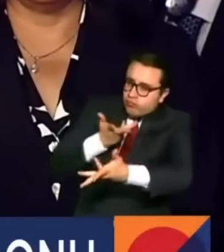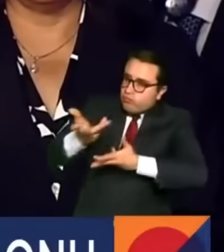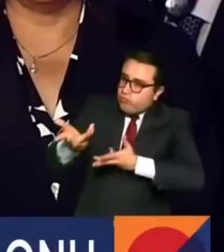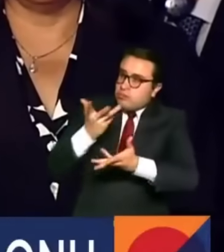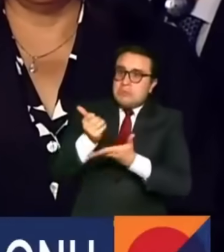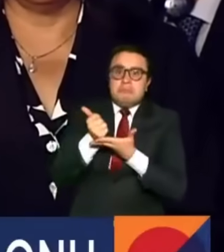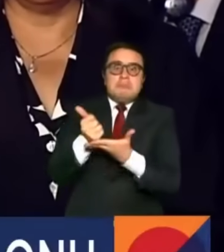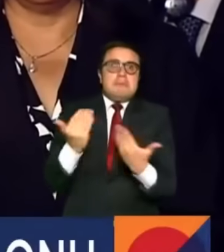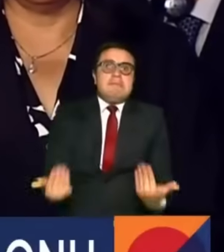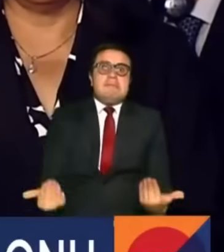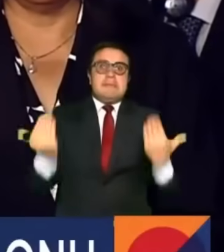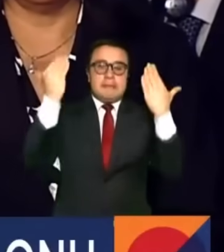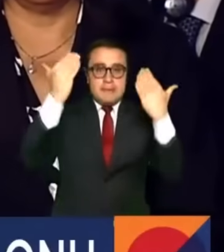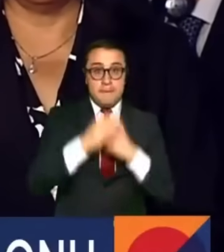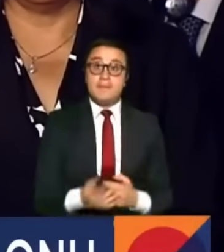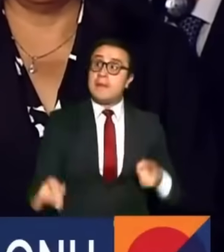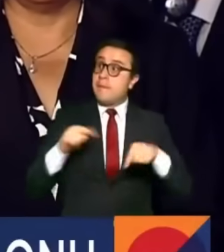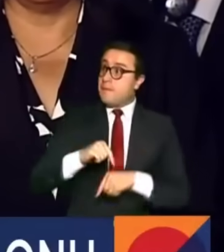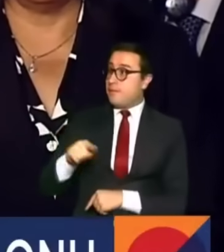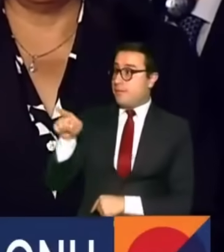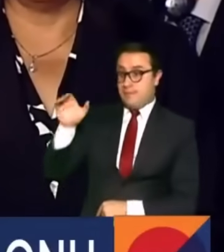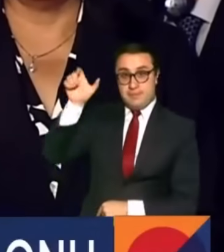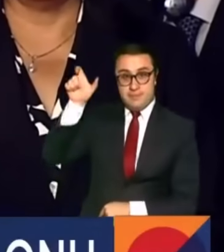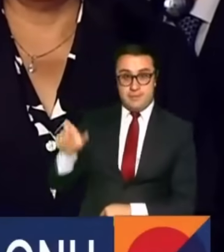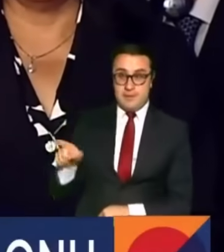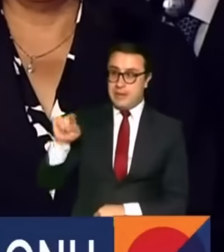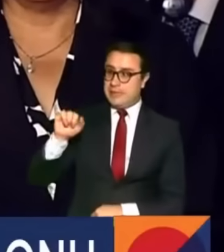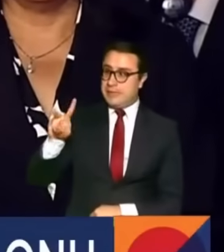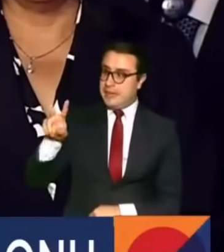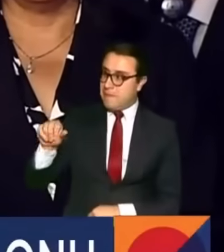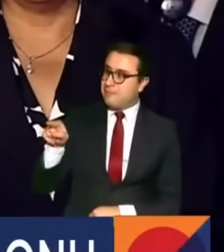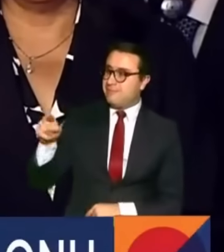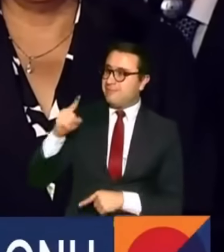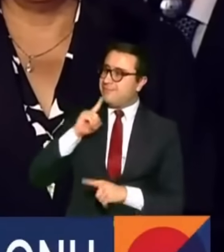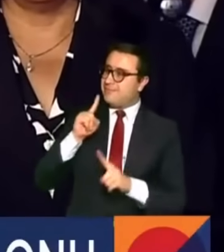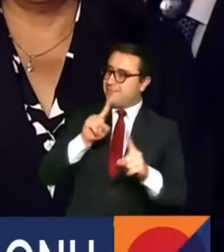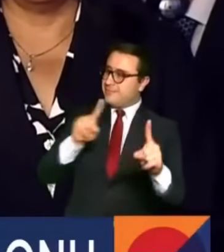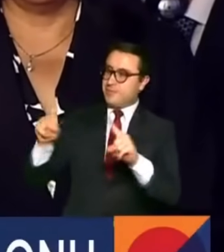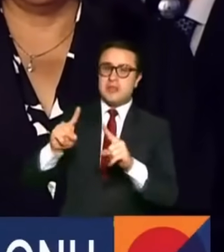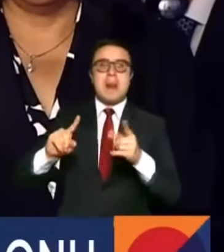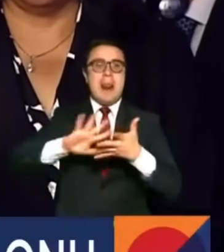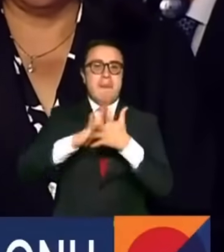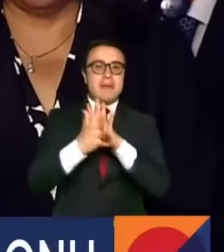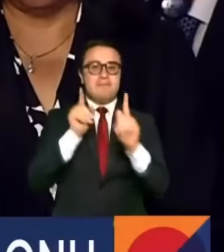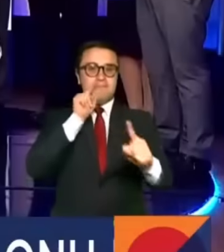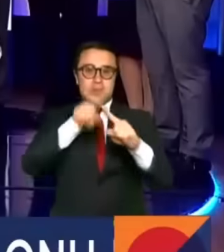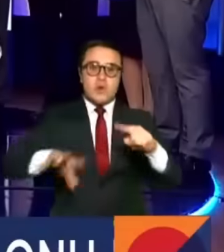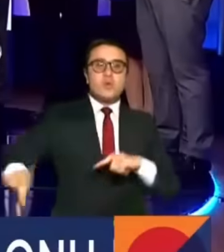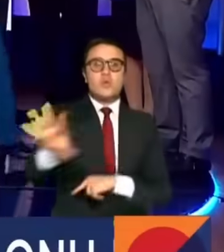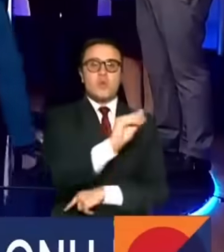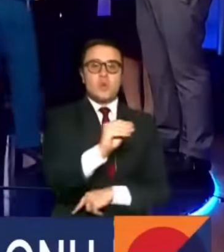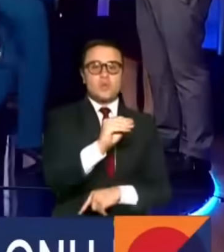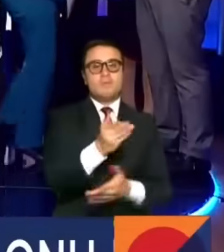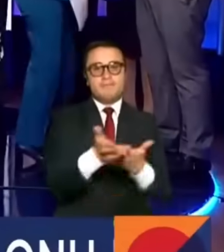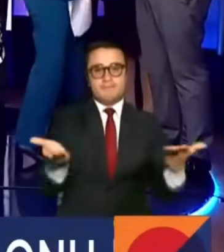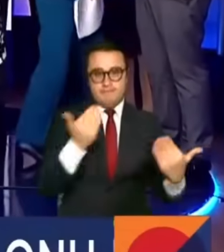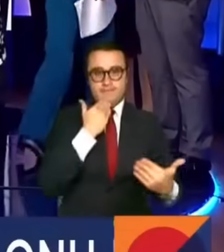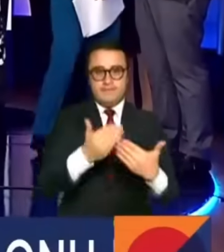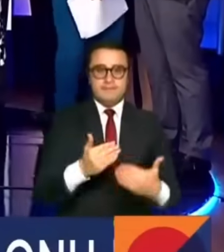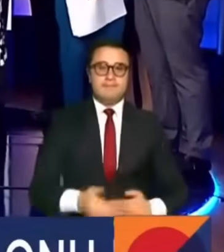con el señor Silva, que dice que la paz es para todos. Muchas gracias. Muchas gracias.